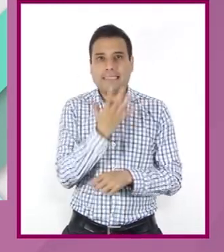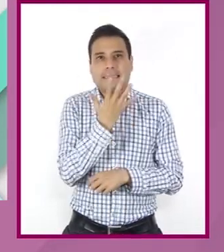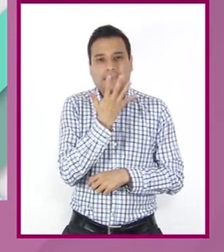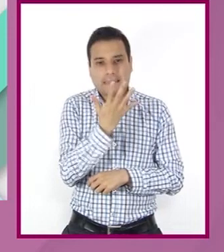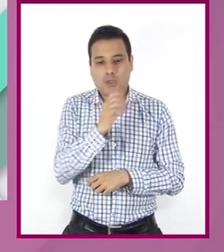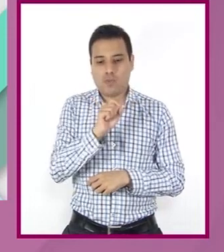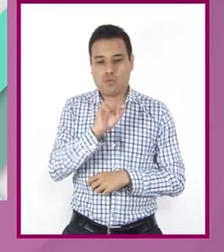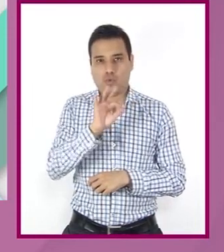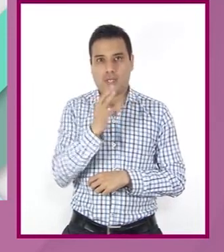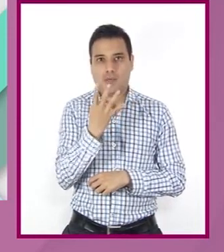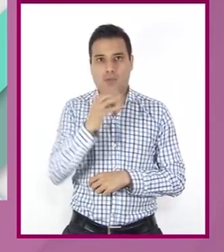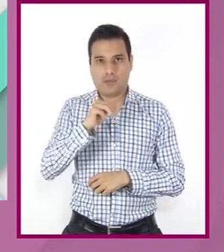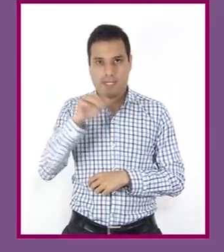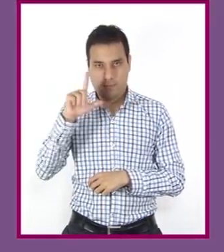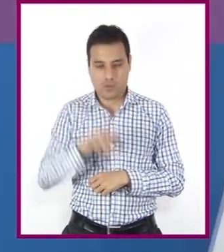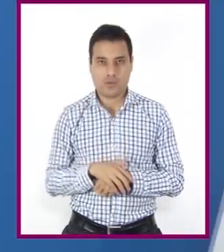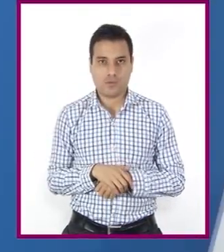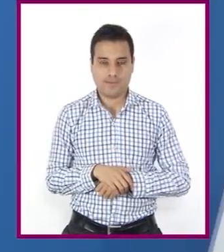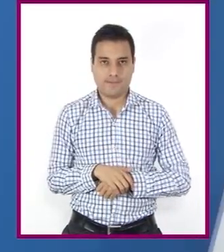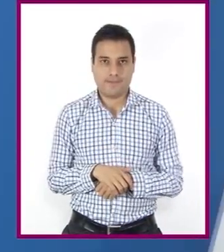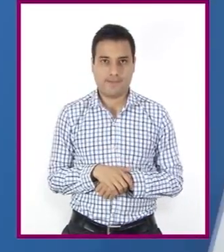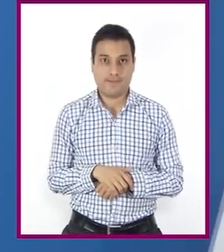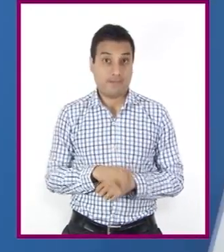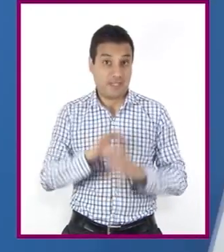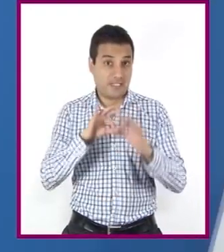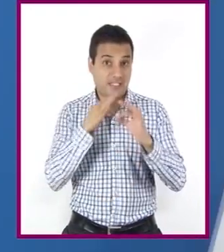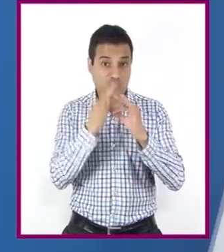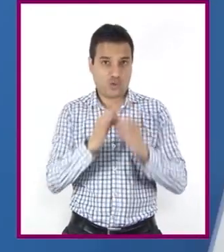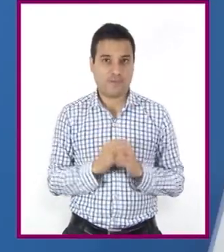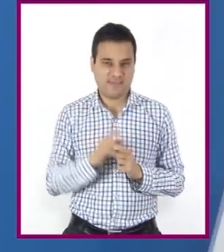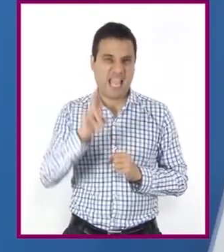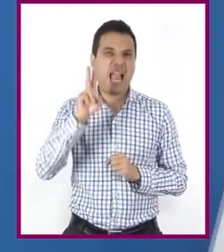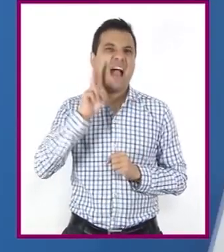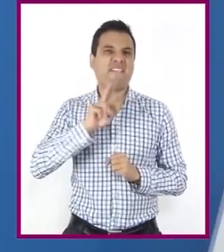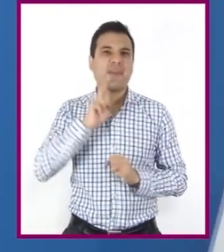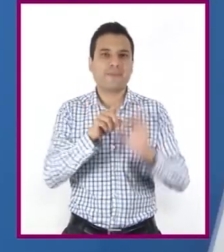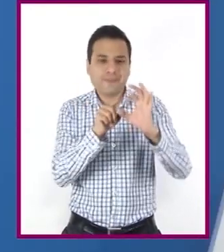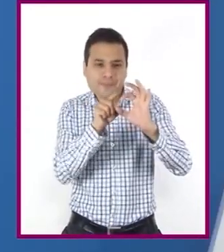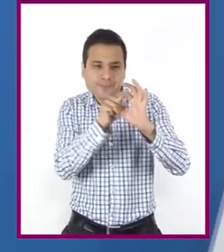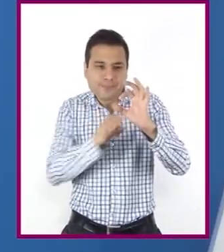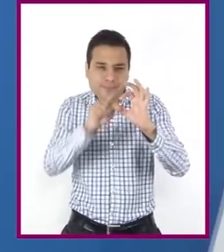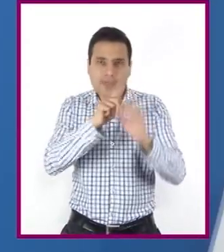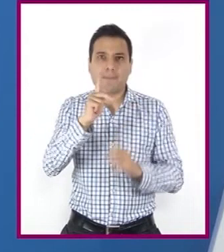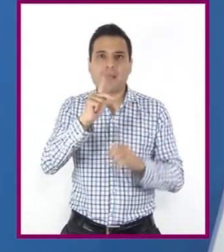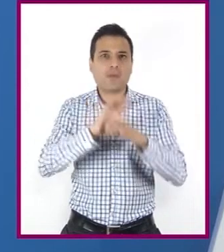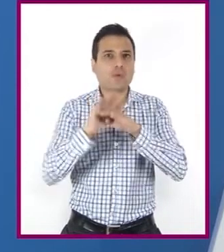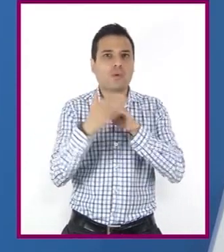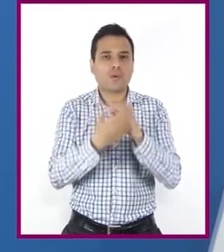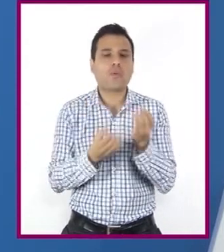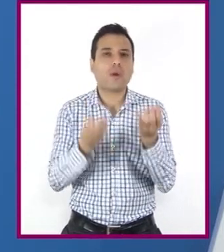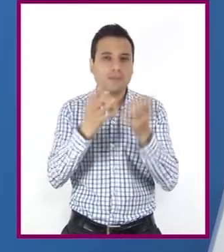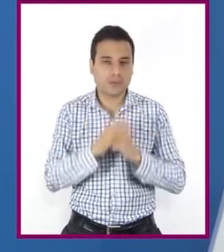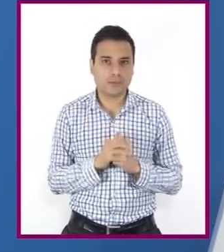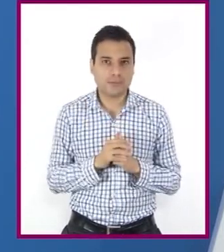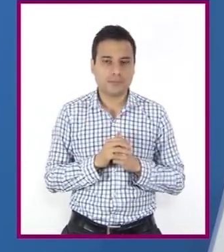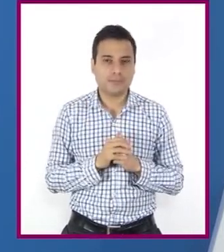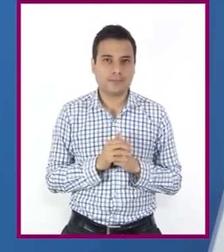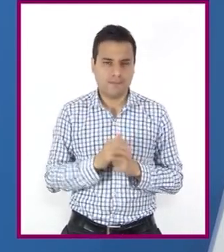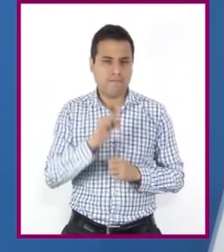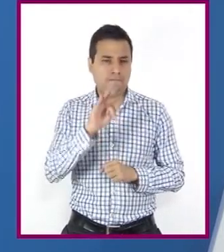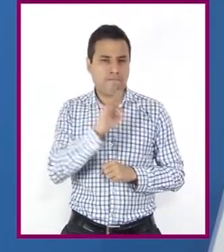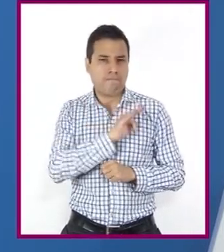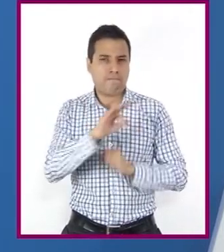5.44 milímetros. Listo, calculemos el perímetro aproximado de la celdilla. Podemos